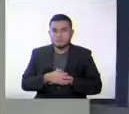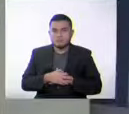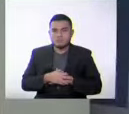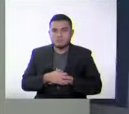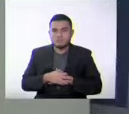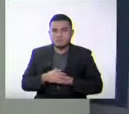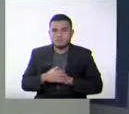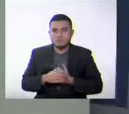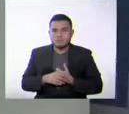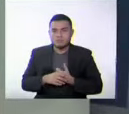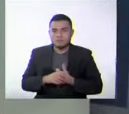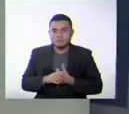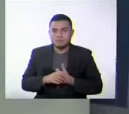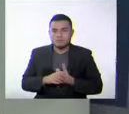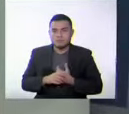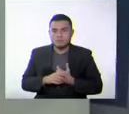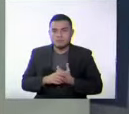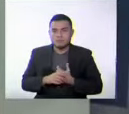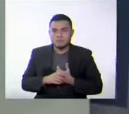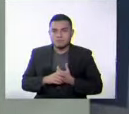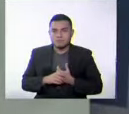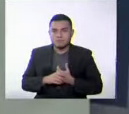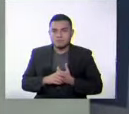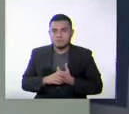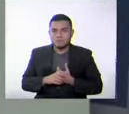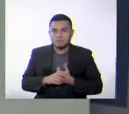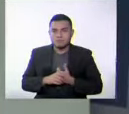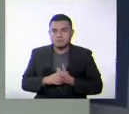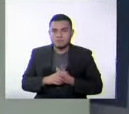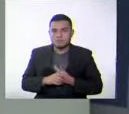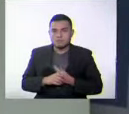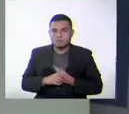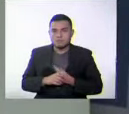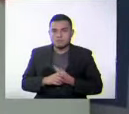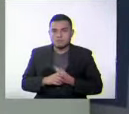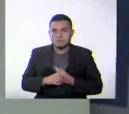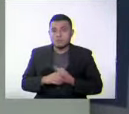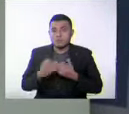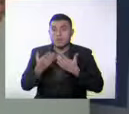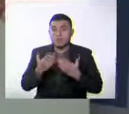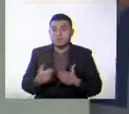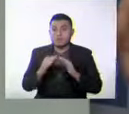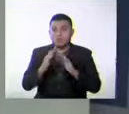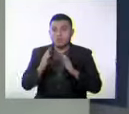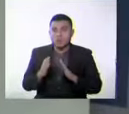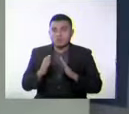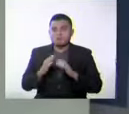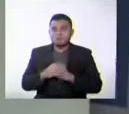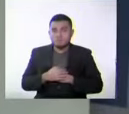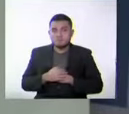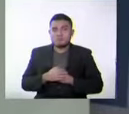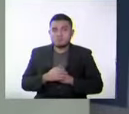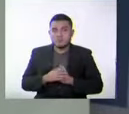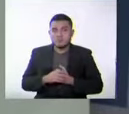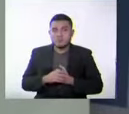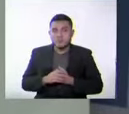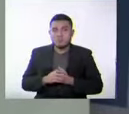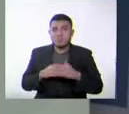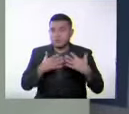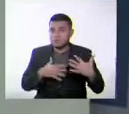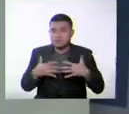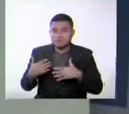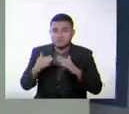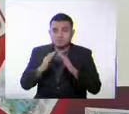acá. Este es importante. Este es el deber de ayudar en la casa, porque todos están haciendo una actividad. Distribuyendo